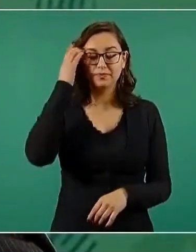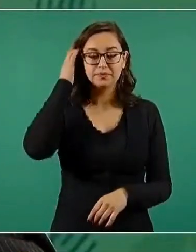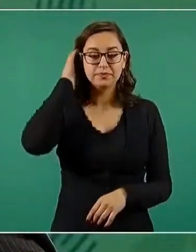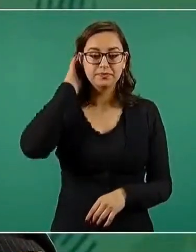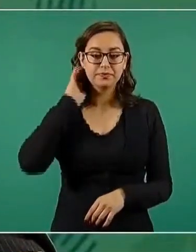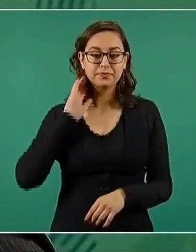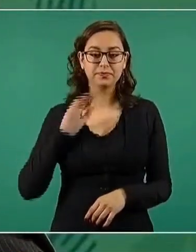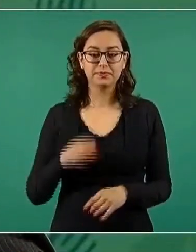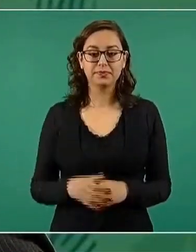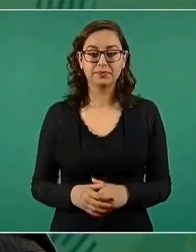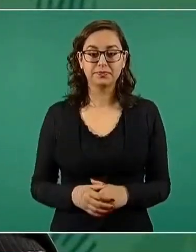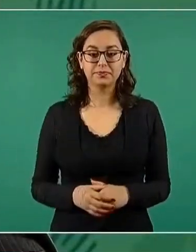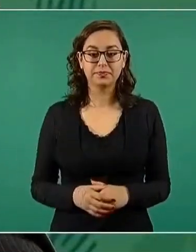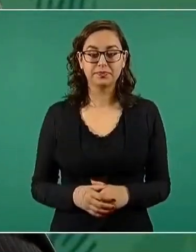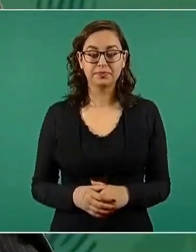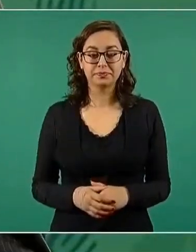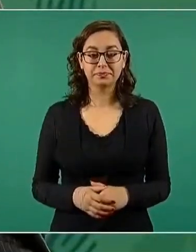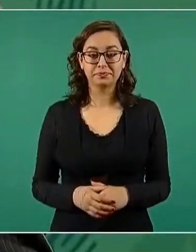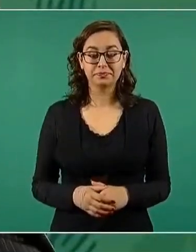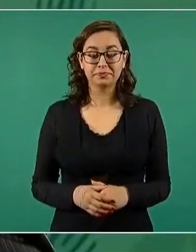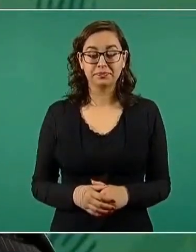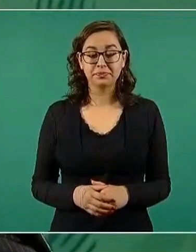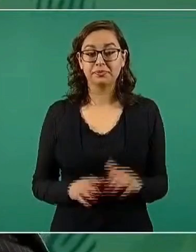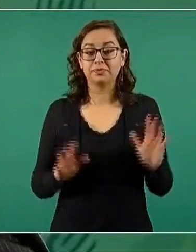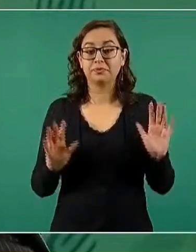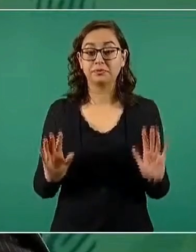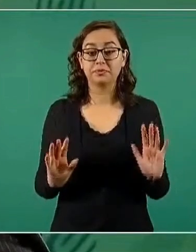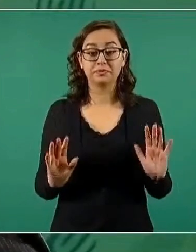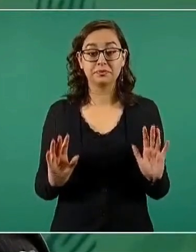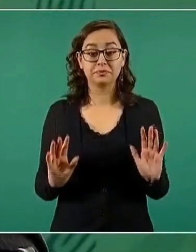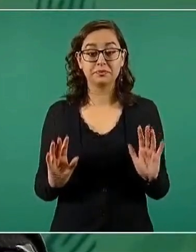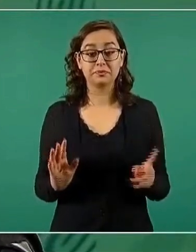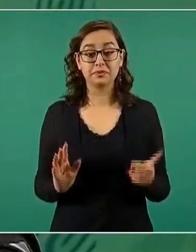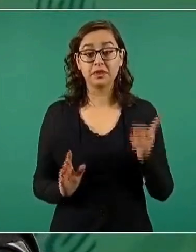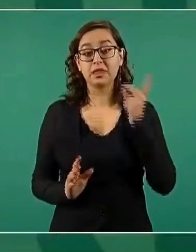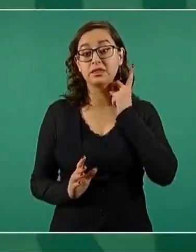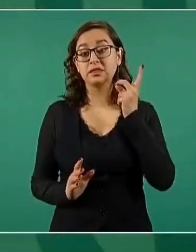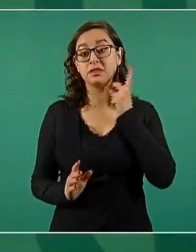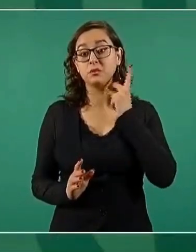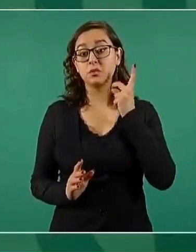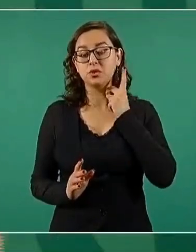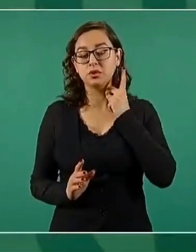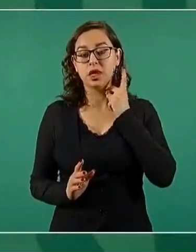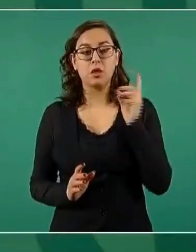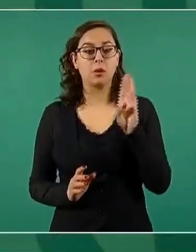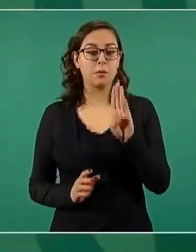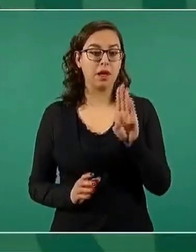Y no importaba que el diputado fuese de Baja California Sur, podía